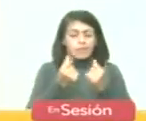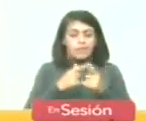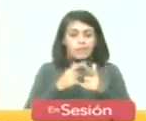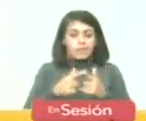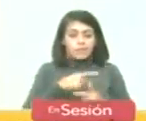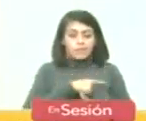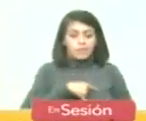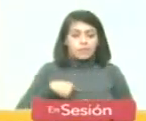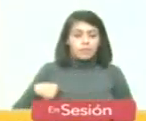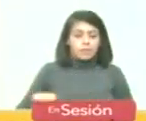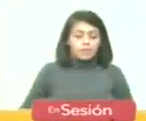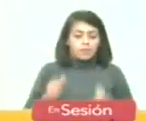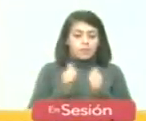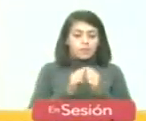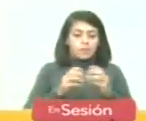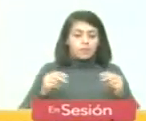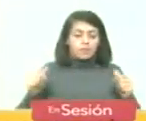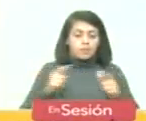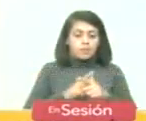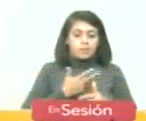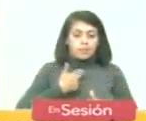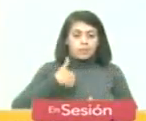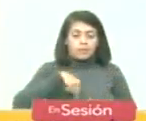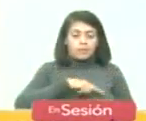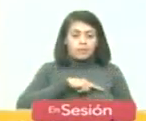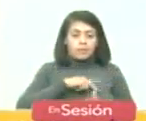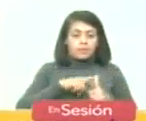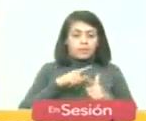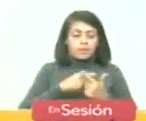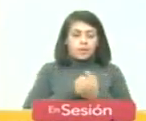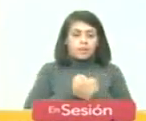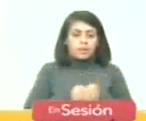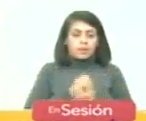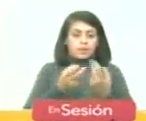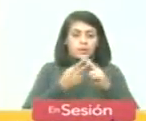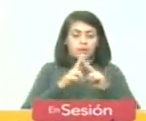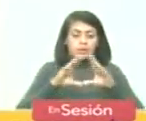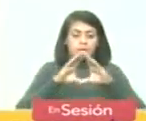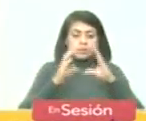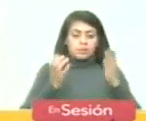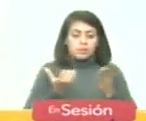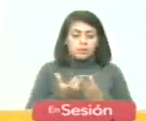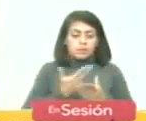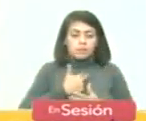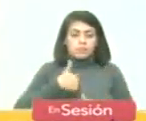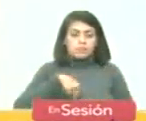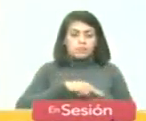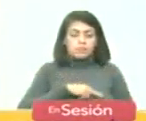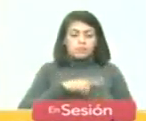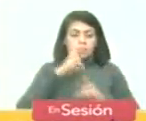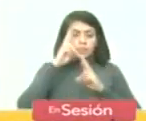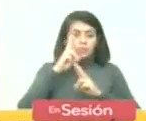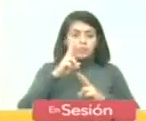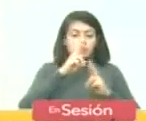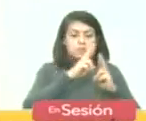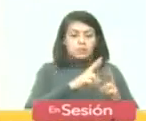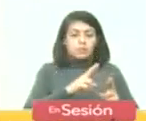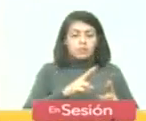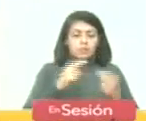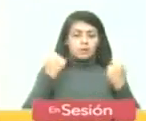de China continental. Y nosotros, amantes de la paz mundial, nosotros, respetuosos del